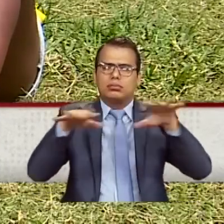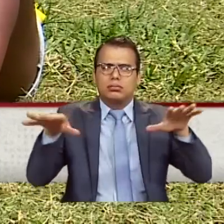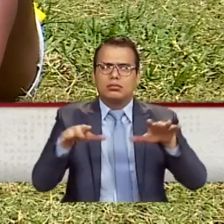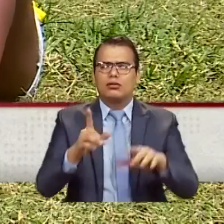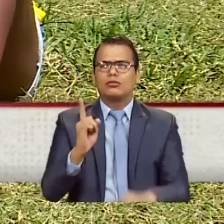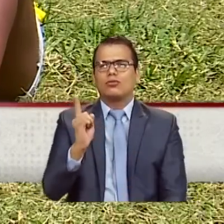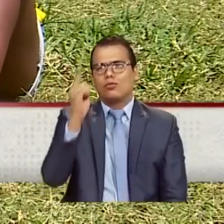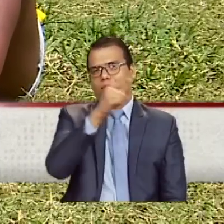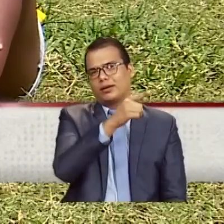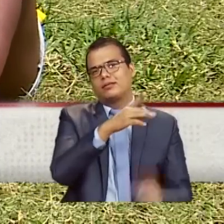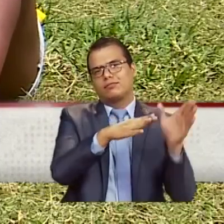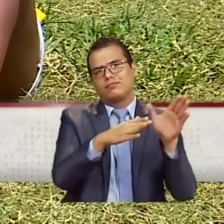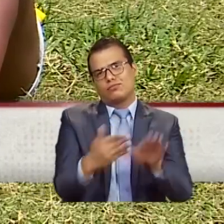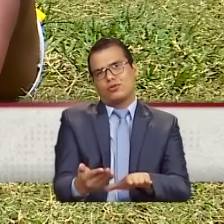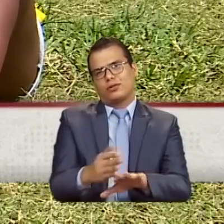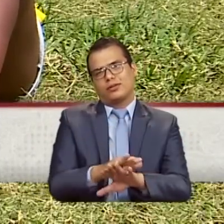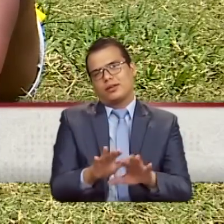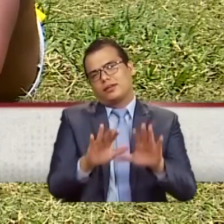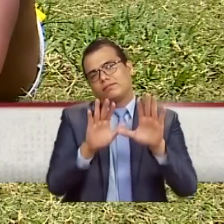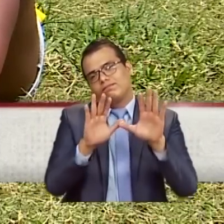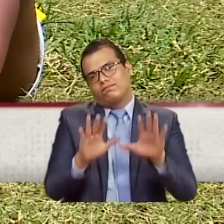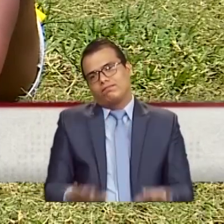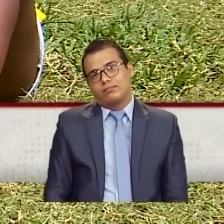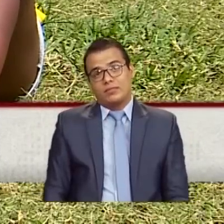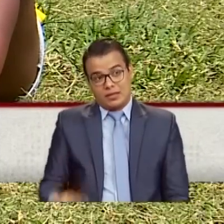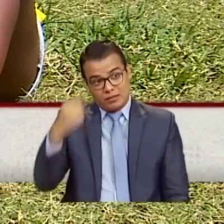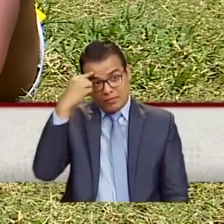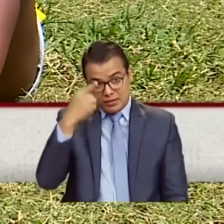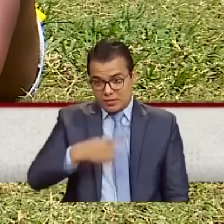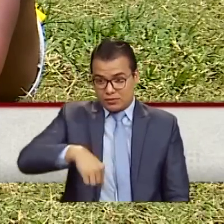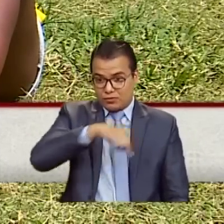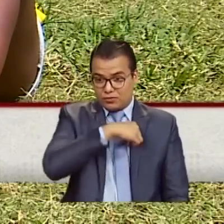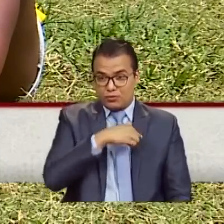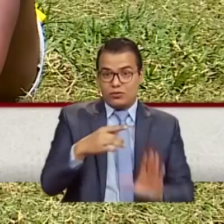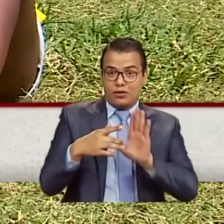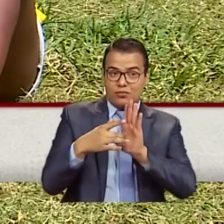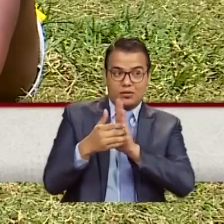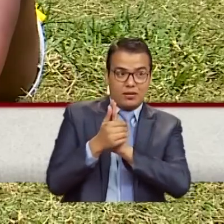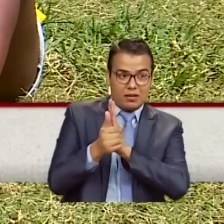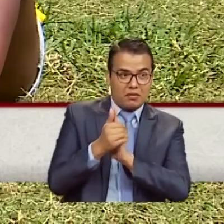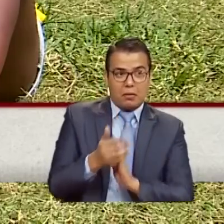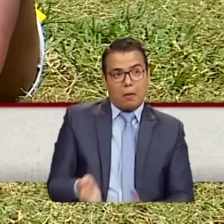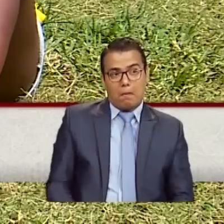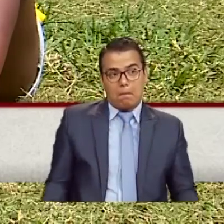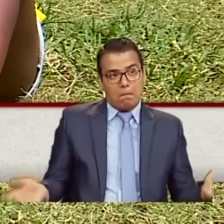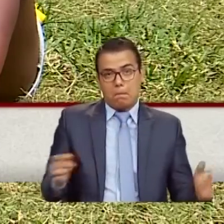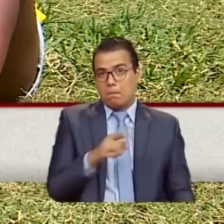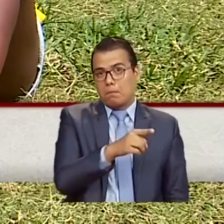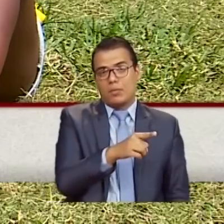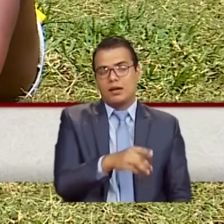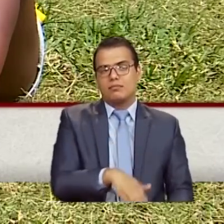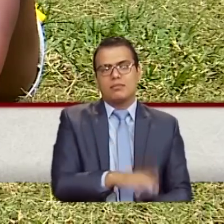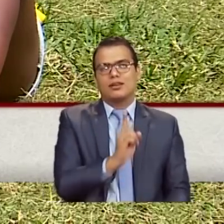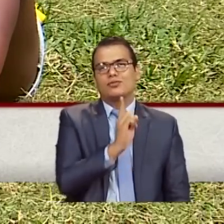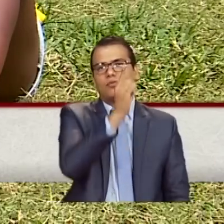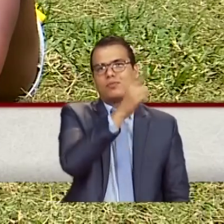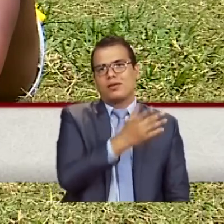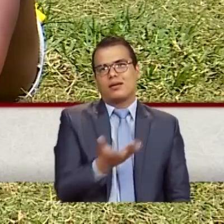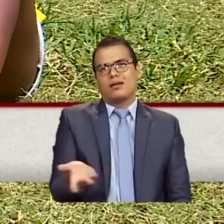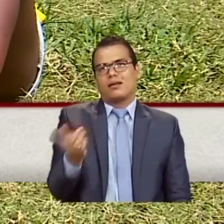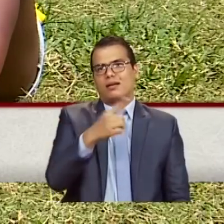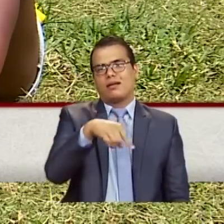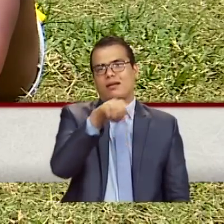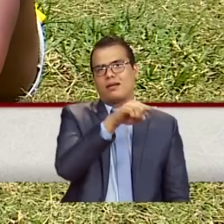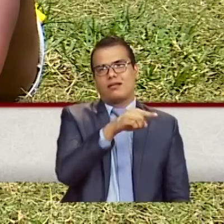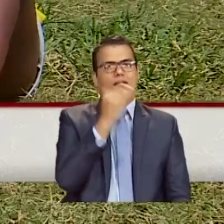así, por una tragedia. Lastimosamente estamos en un país que aún todavía no le da el